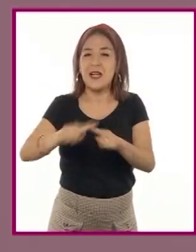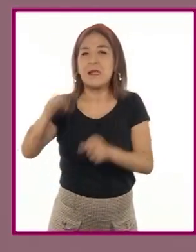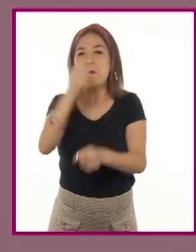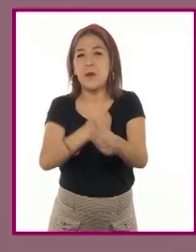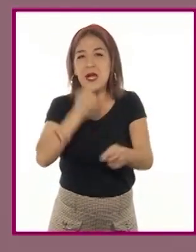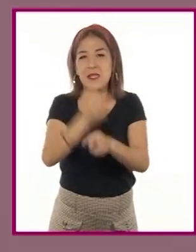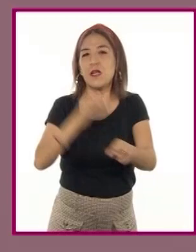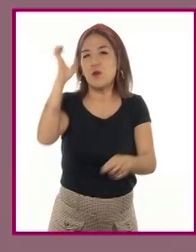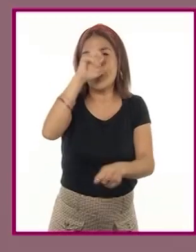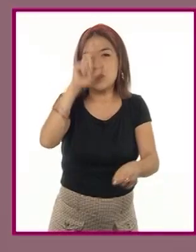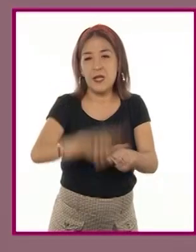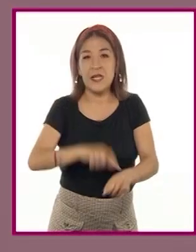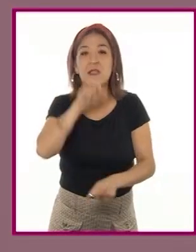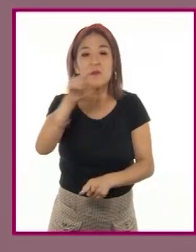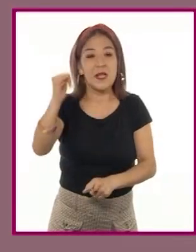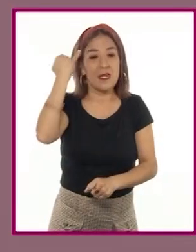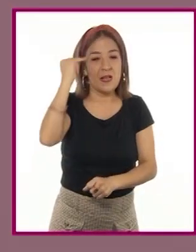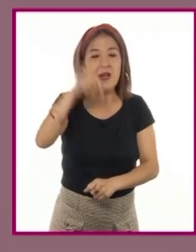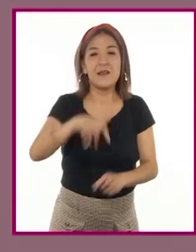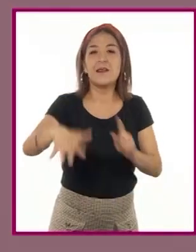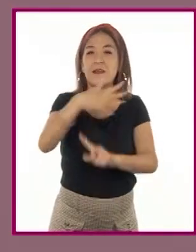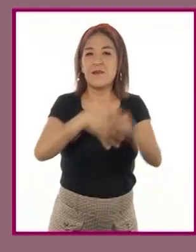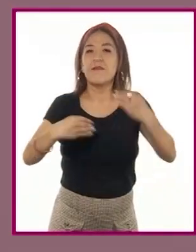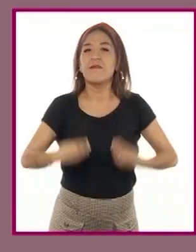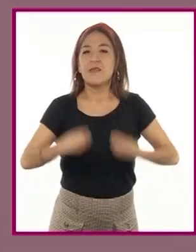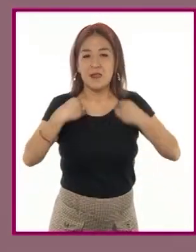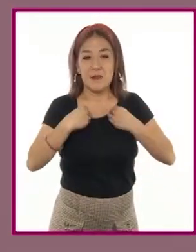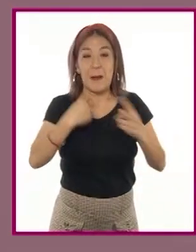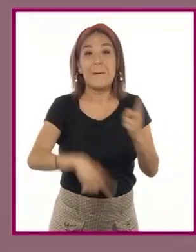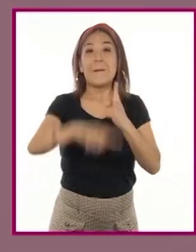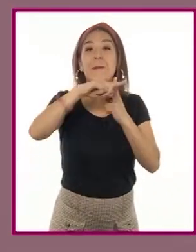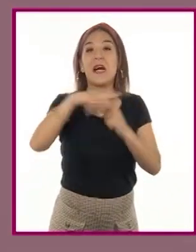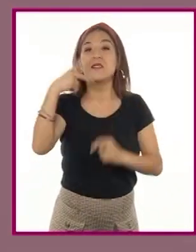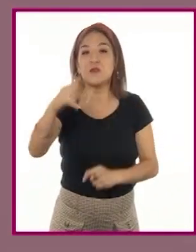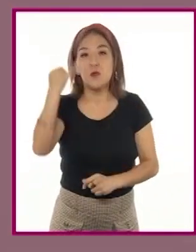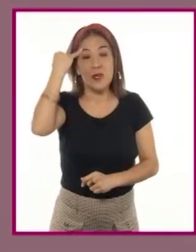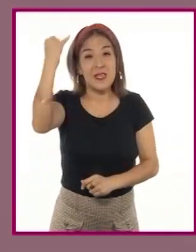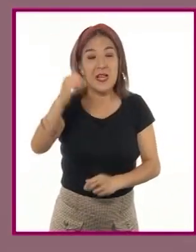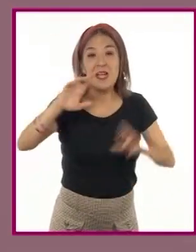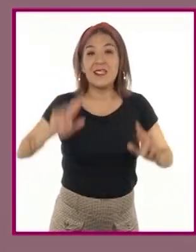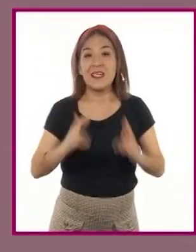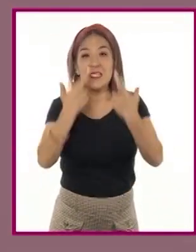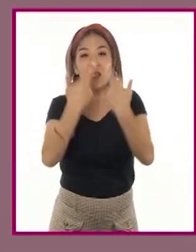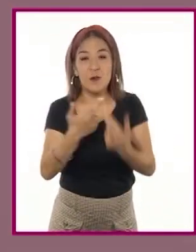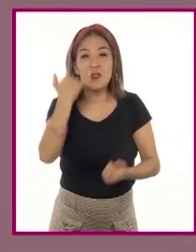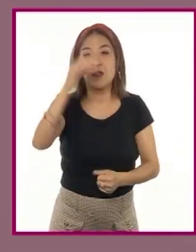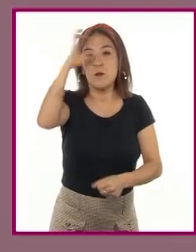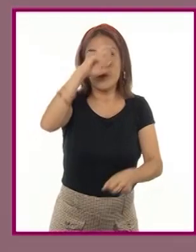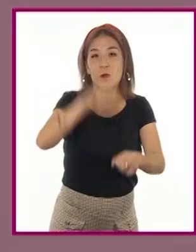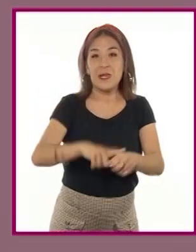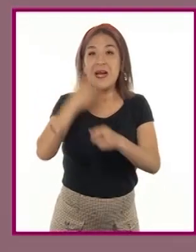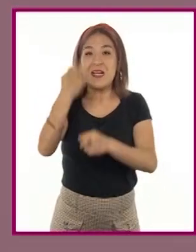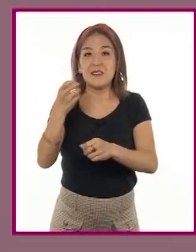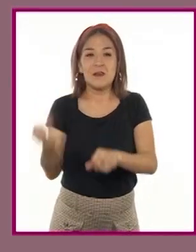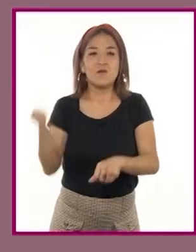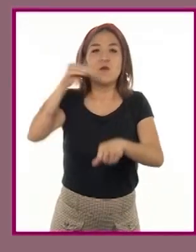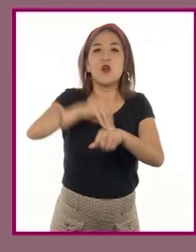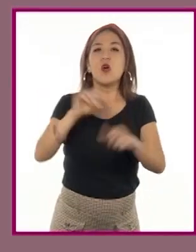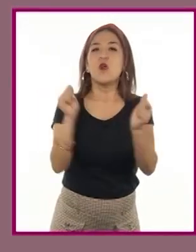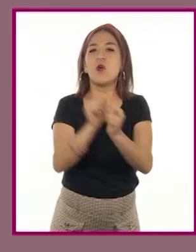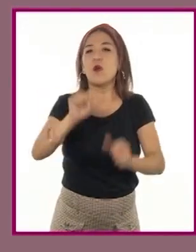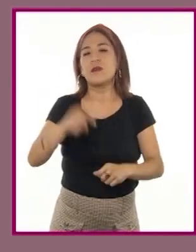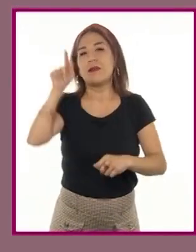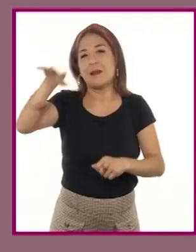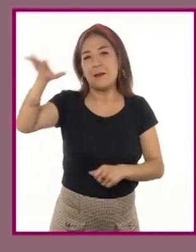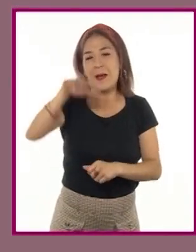culturales. Las de los indígenas que aquí habitaban, más las concepciones religiosas y culturales que llegaron con los europeos. Y